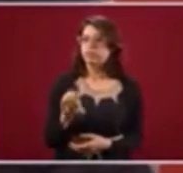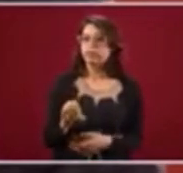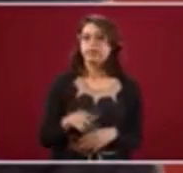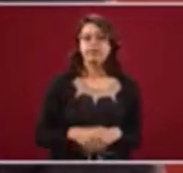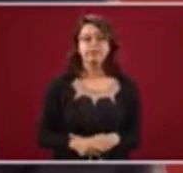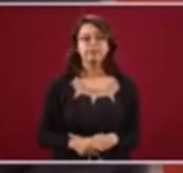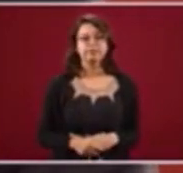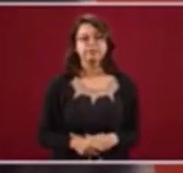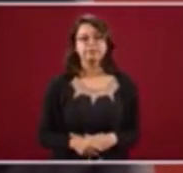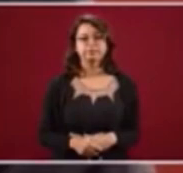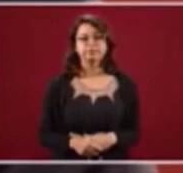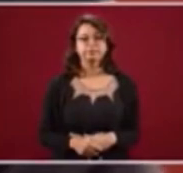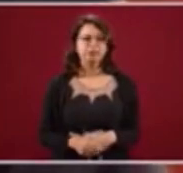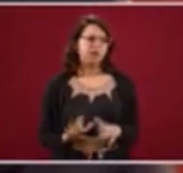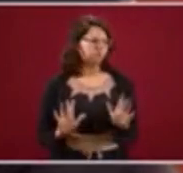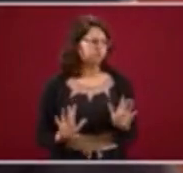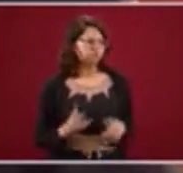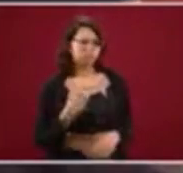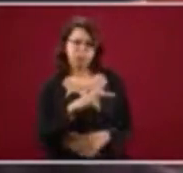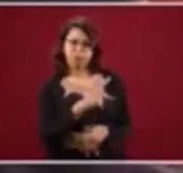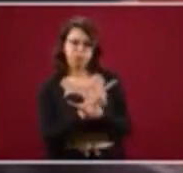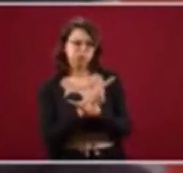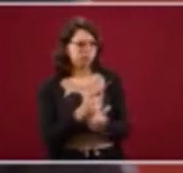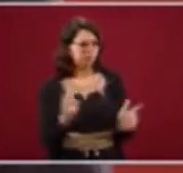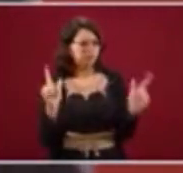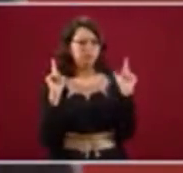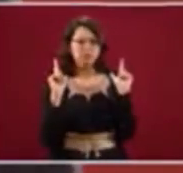más es su libertad.